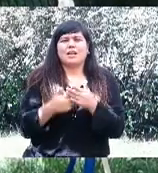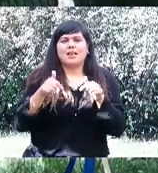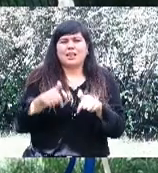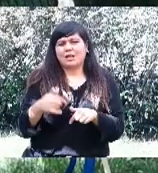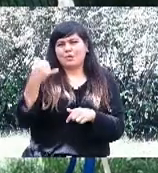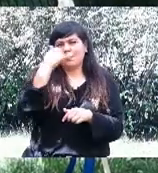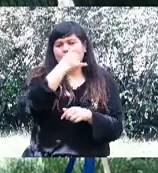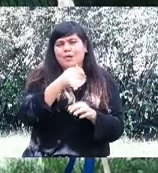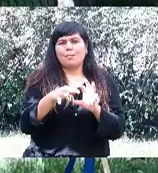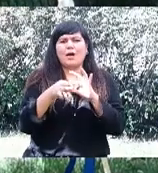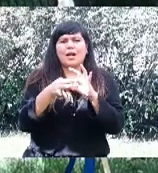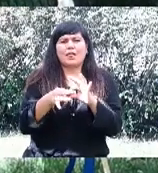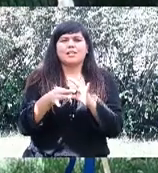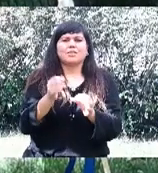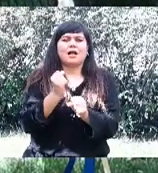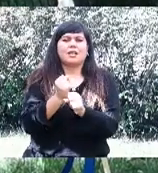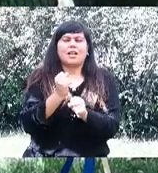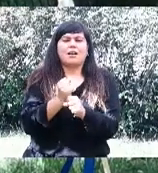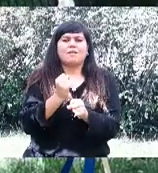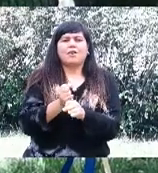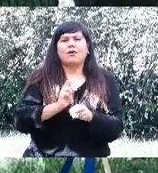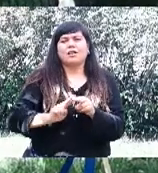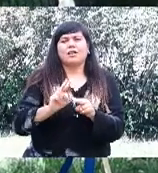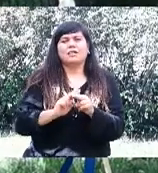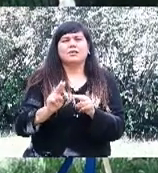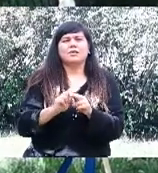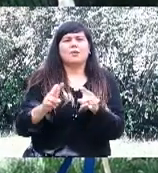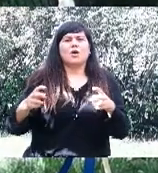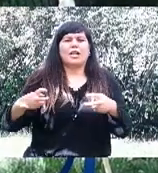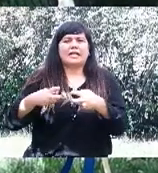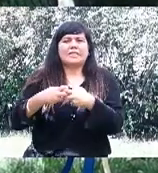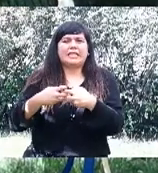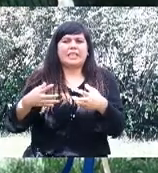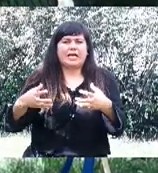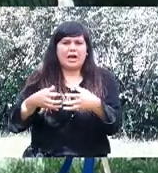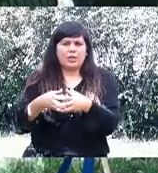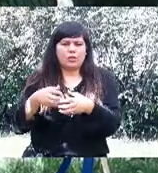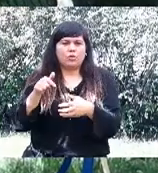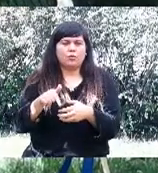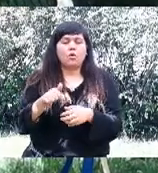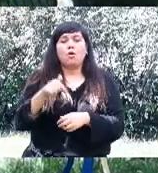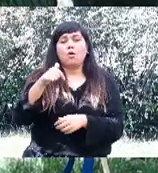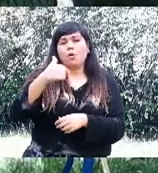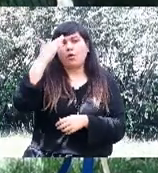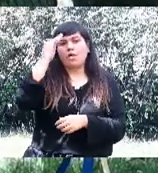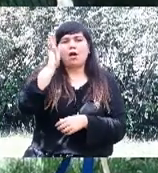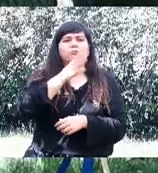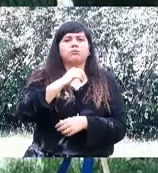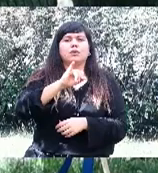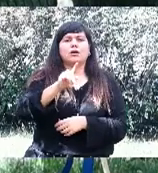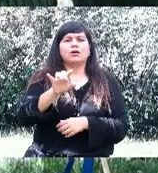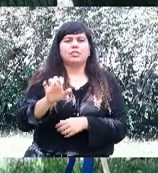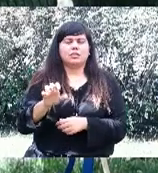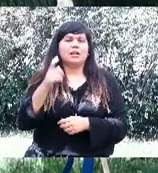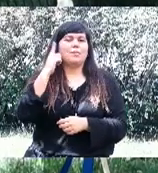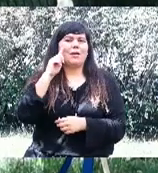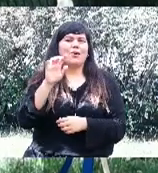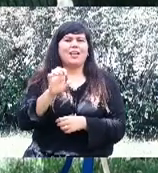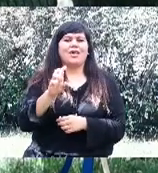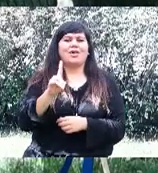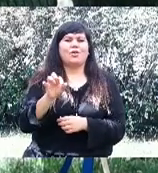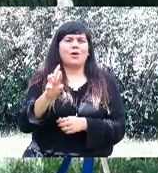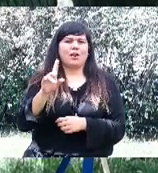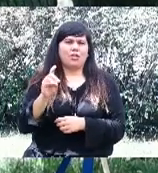momento para agradecer también el trabajo que hemos realizado con el sindicato hoy día no está José pero está Eduardo quien pido